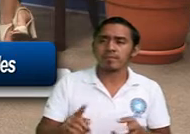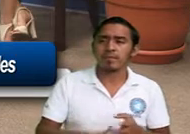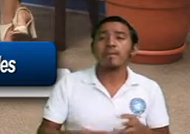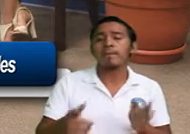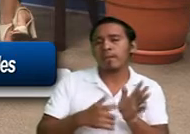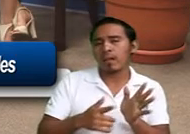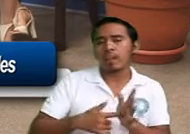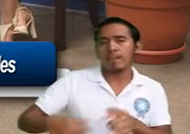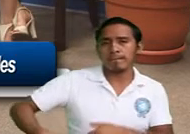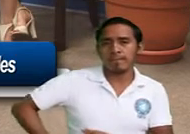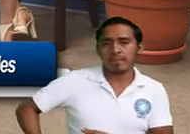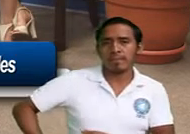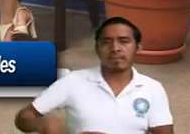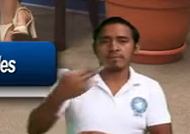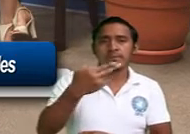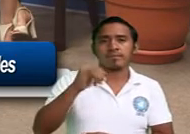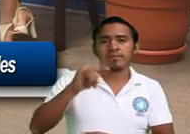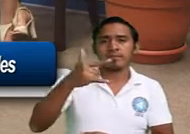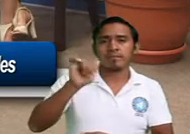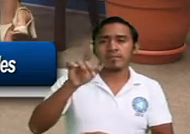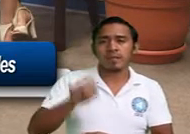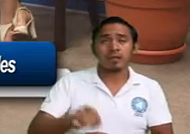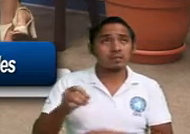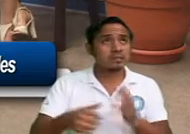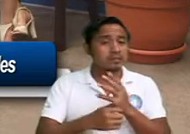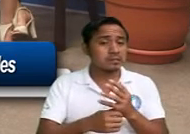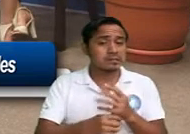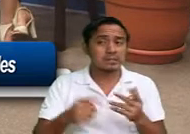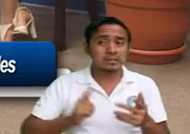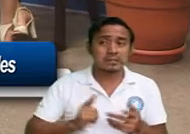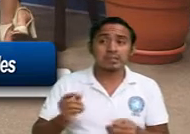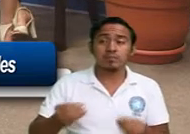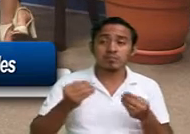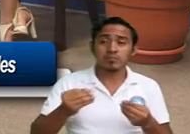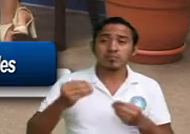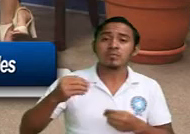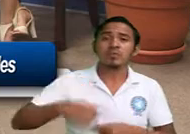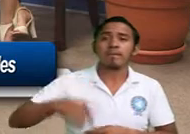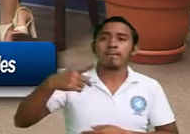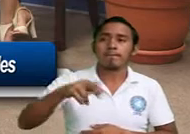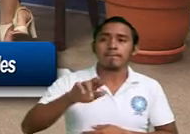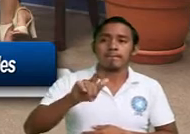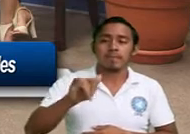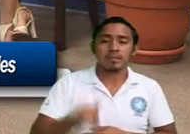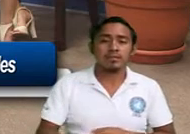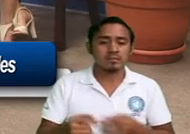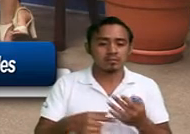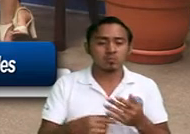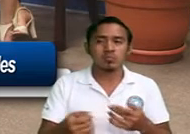hígado. El hígado es una de las carnes que tiene mayor cantidad de proteína y mayor cantidad de hierro.